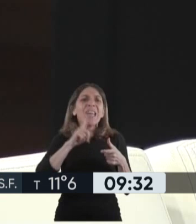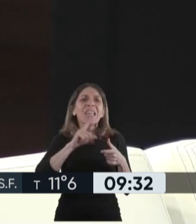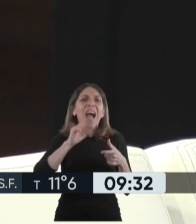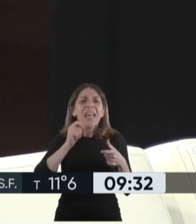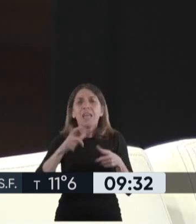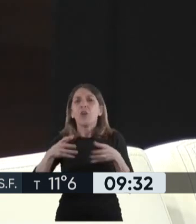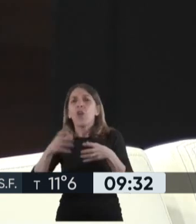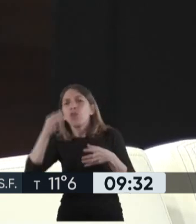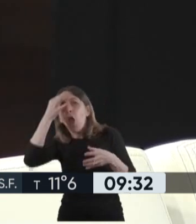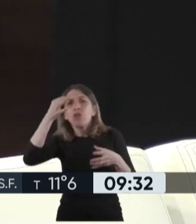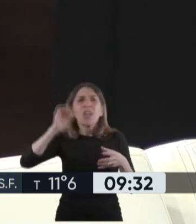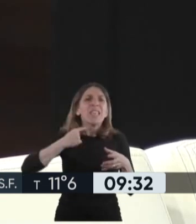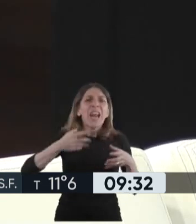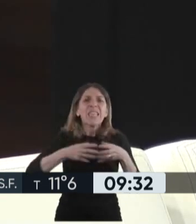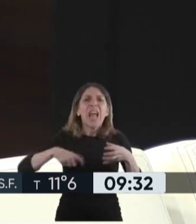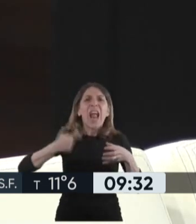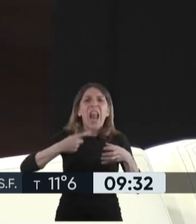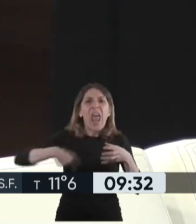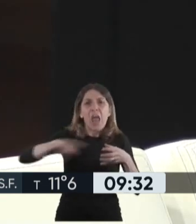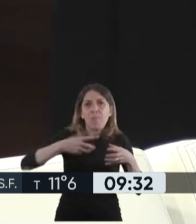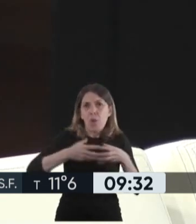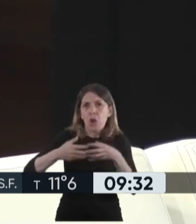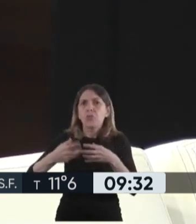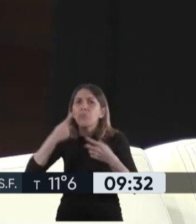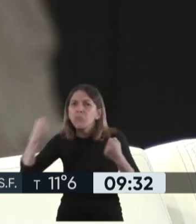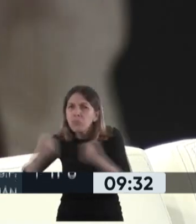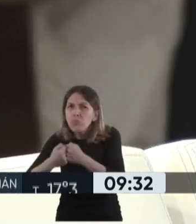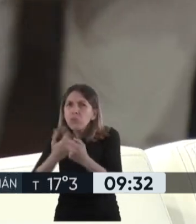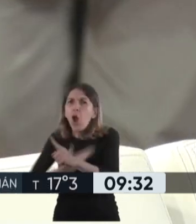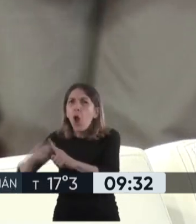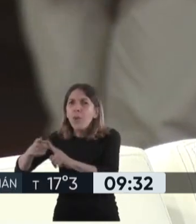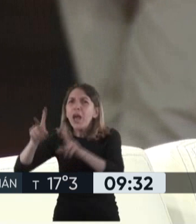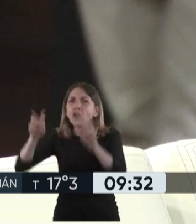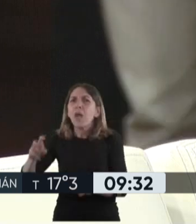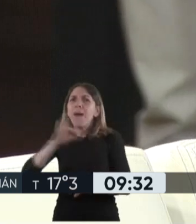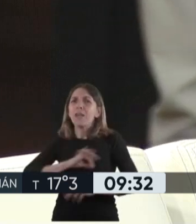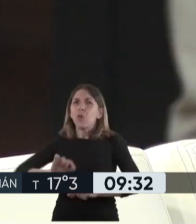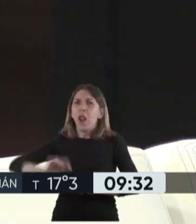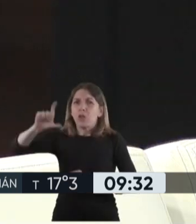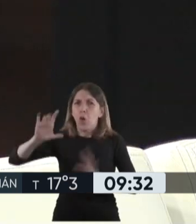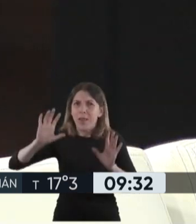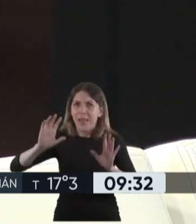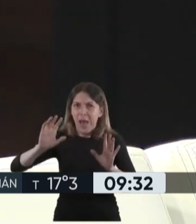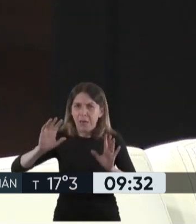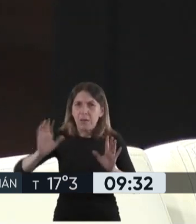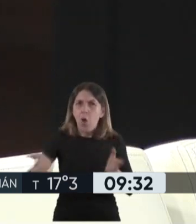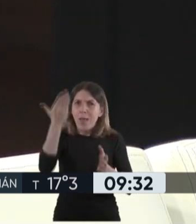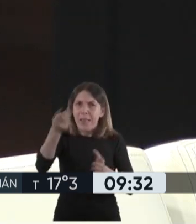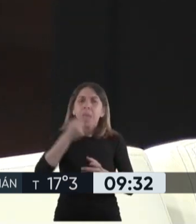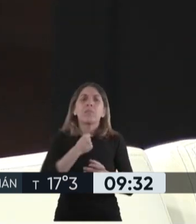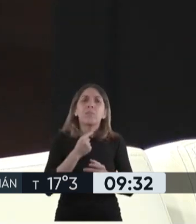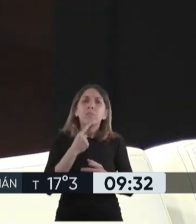gremios han acordado con el Gobierno Nacional una suba con respecto al tema de los salarios. La pregunta que le quiero hacer es si hay